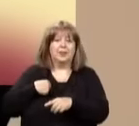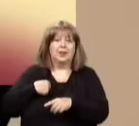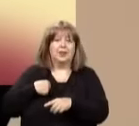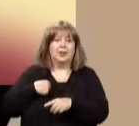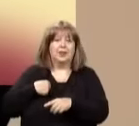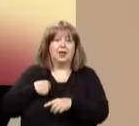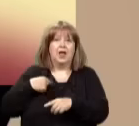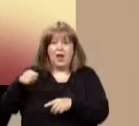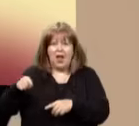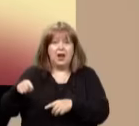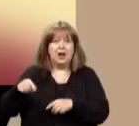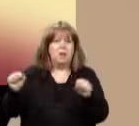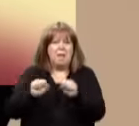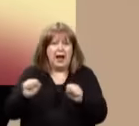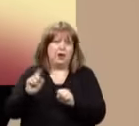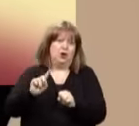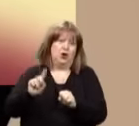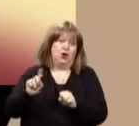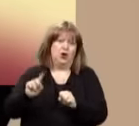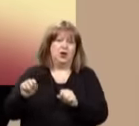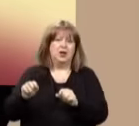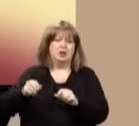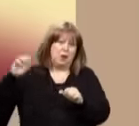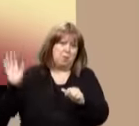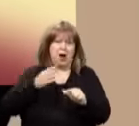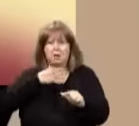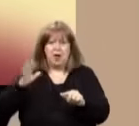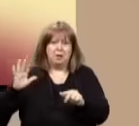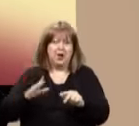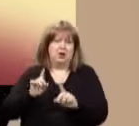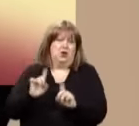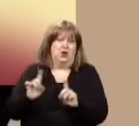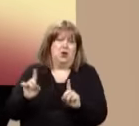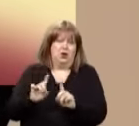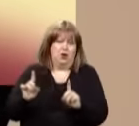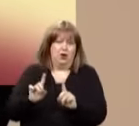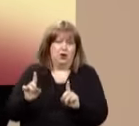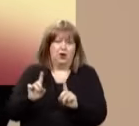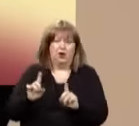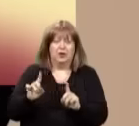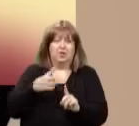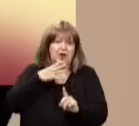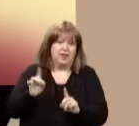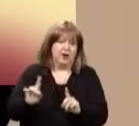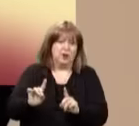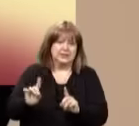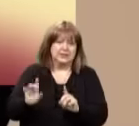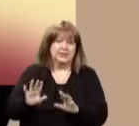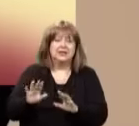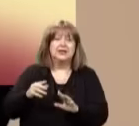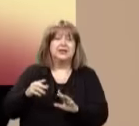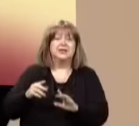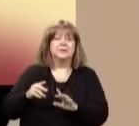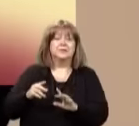que fuera un nene malo o que se lo viviera cagando a palo como están diciendo todo el tiempo, no eran así las cosas, él era un